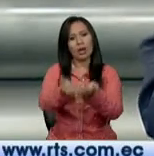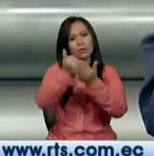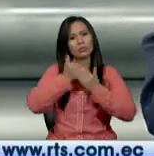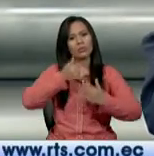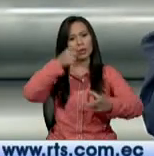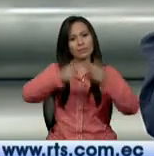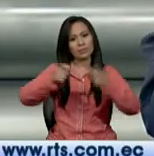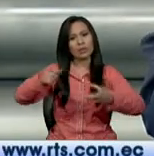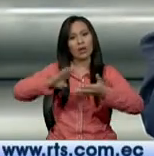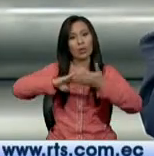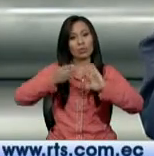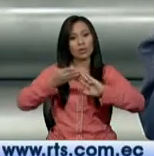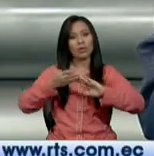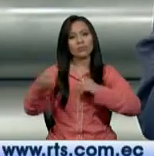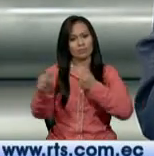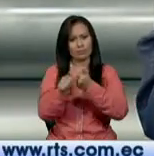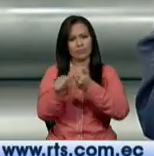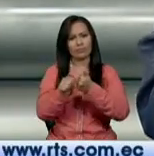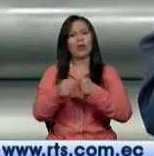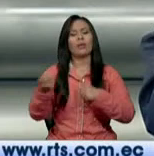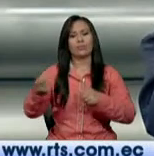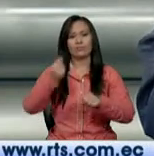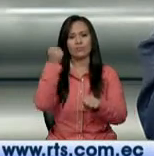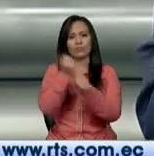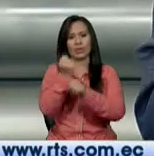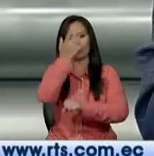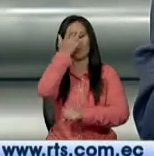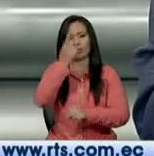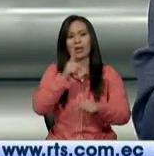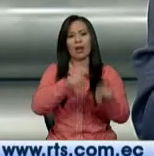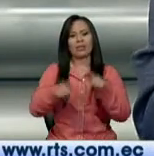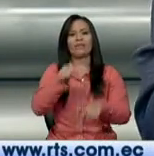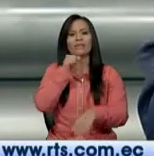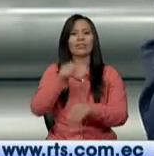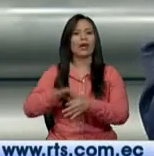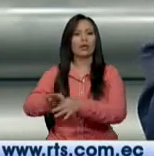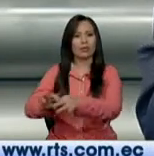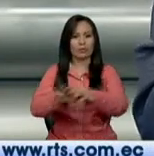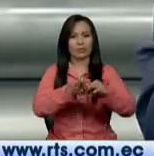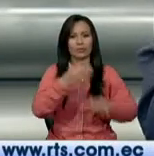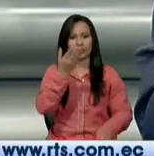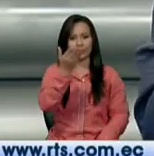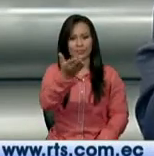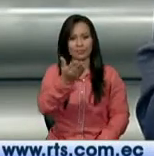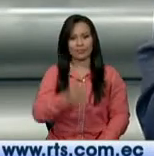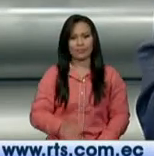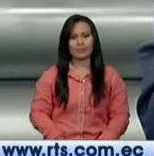quienes estuvieron en ese trabajo, porque a veces no hay esa colaboración. Veamos.